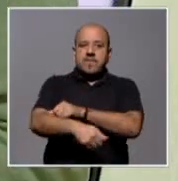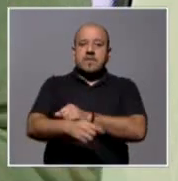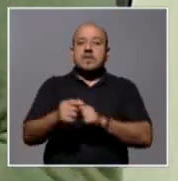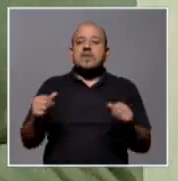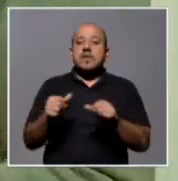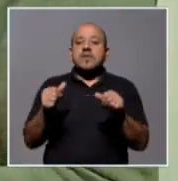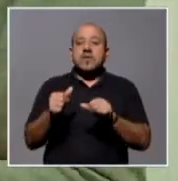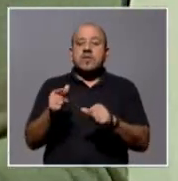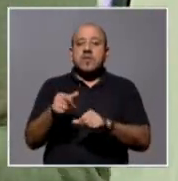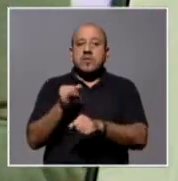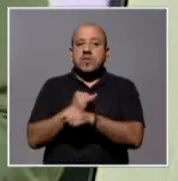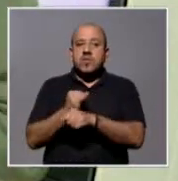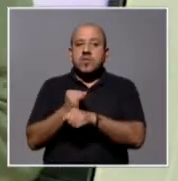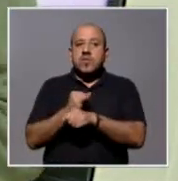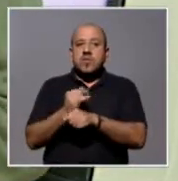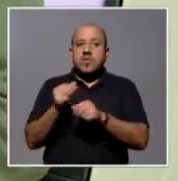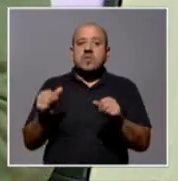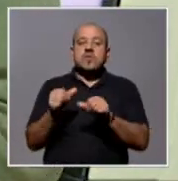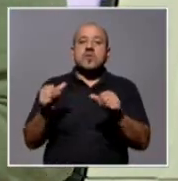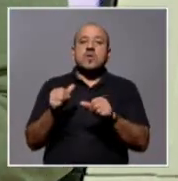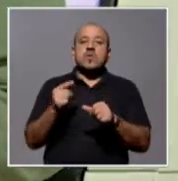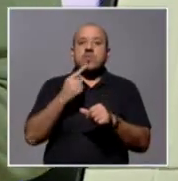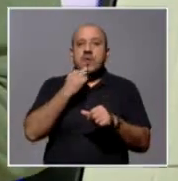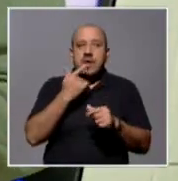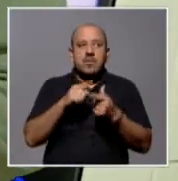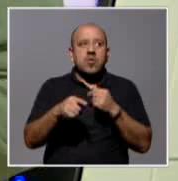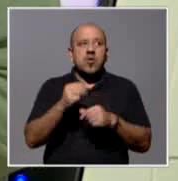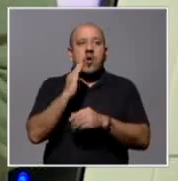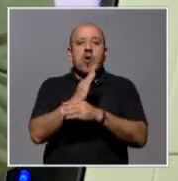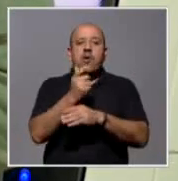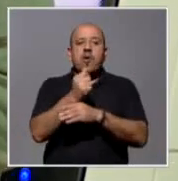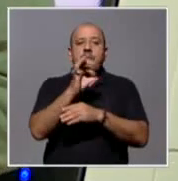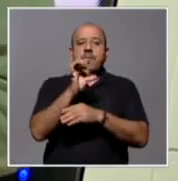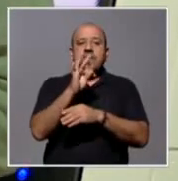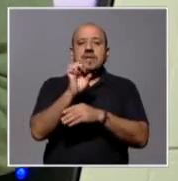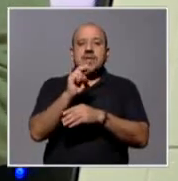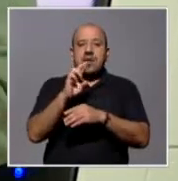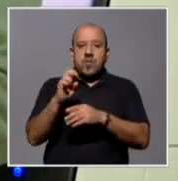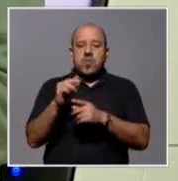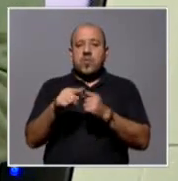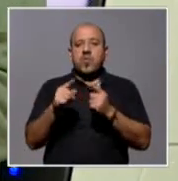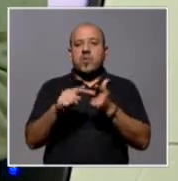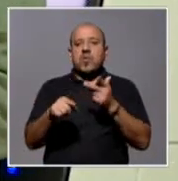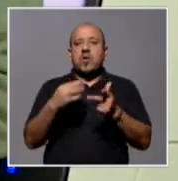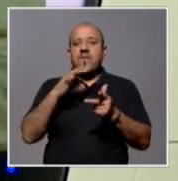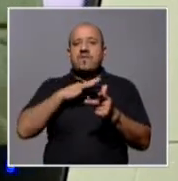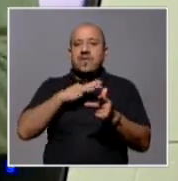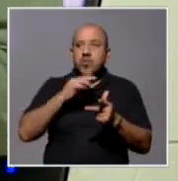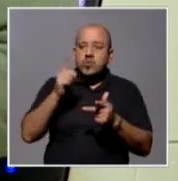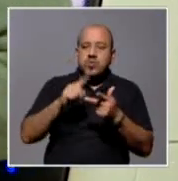varias instituciones, se han secuenciado, ¿no? El Instituto Pasteur, la Facultad de Ciencias, ¿sí? Los virólogos de